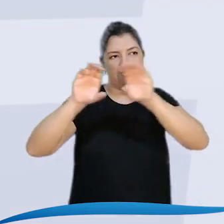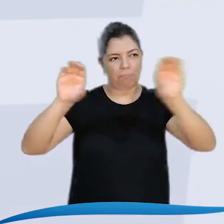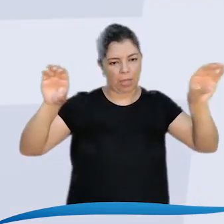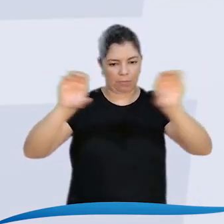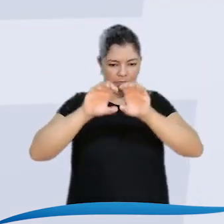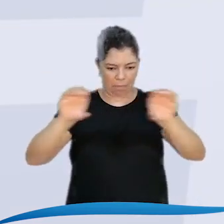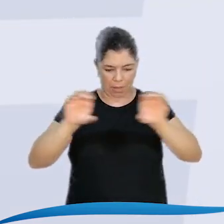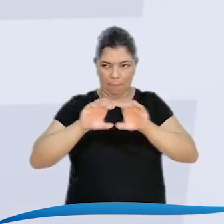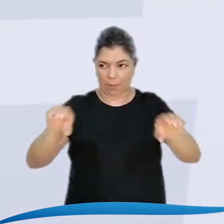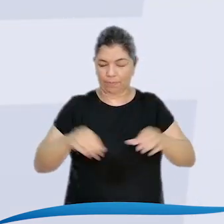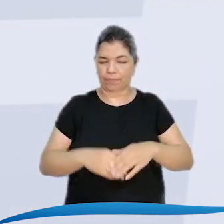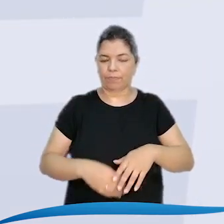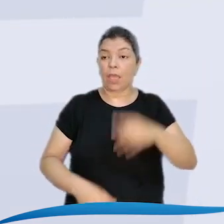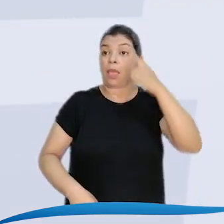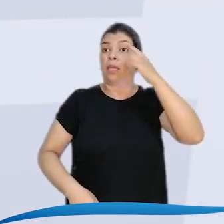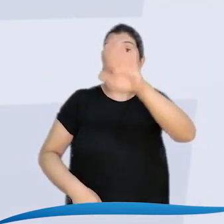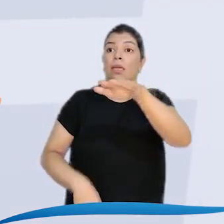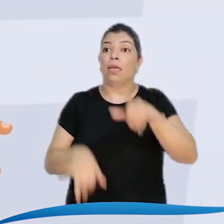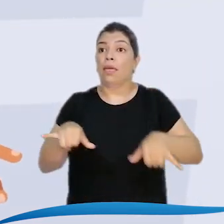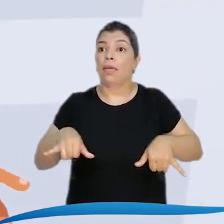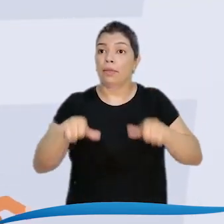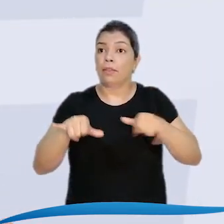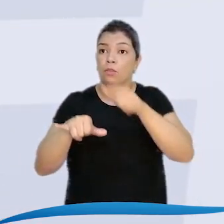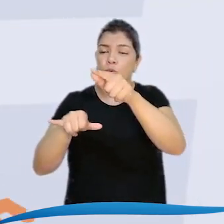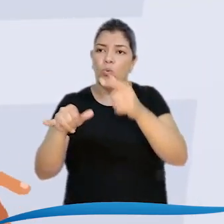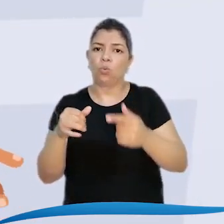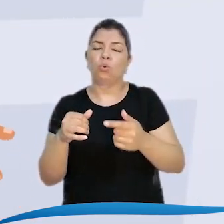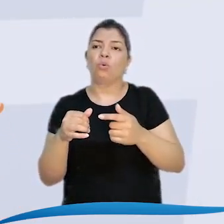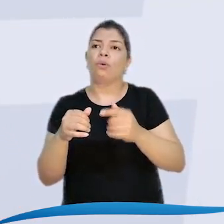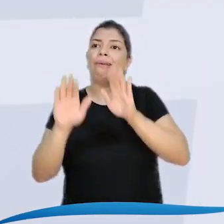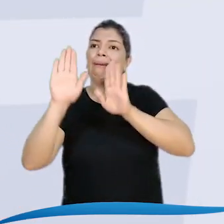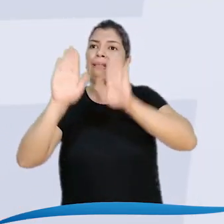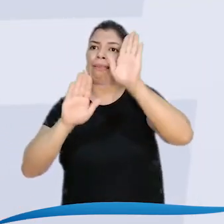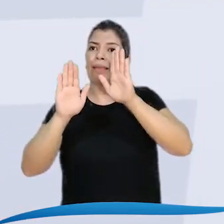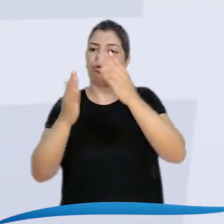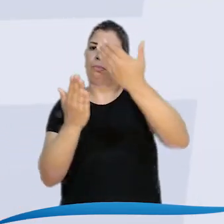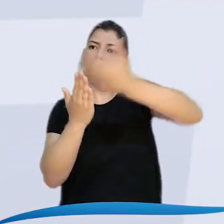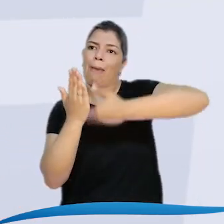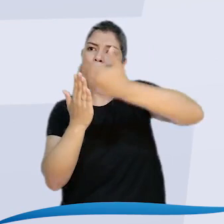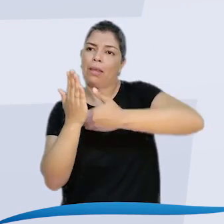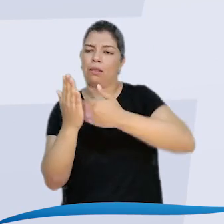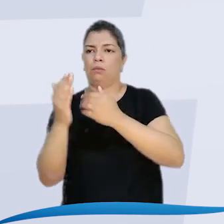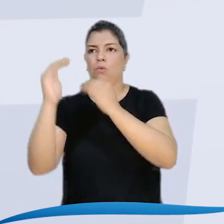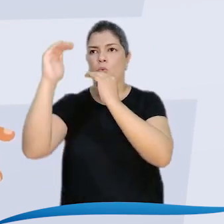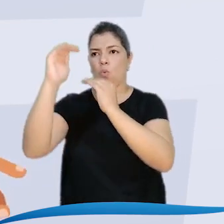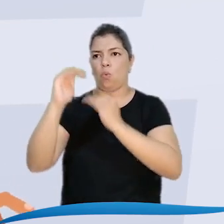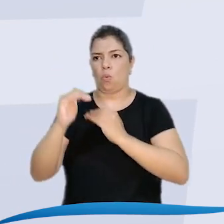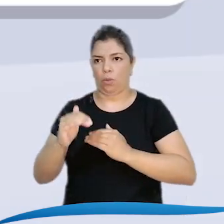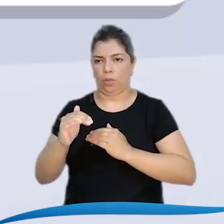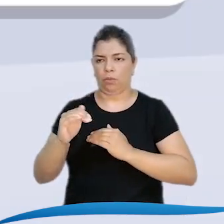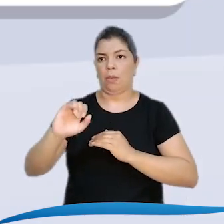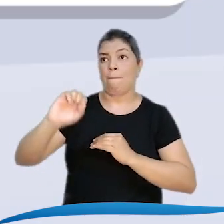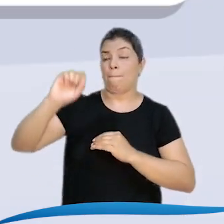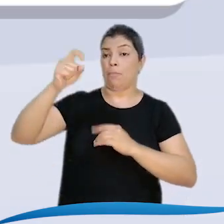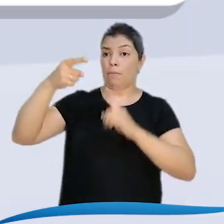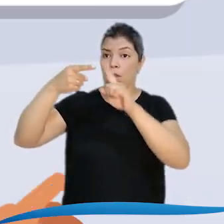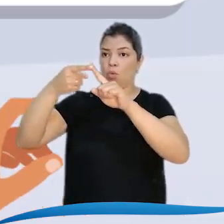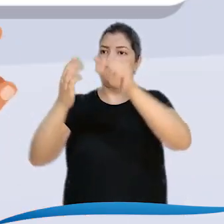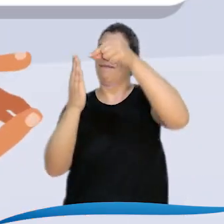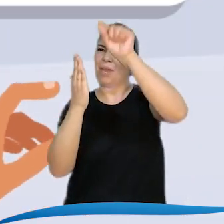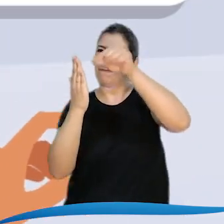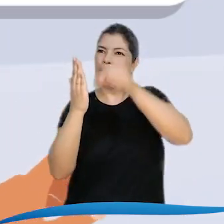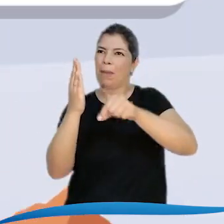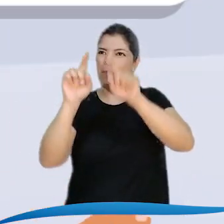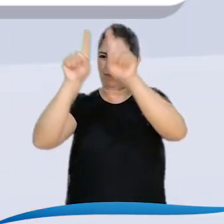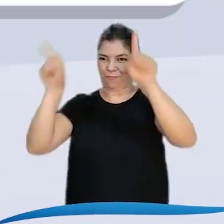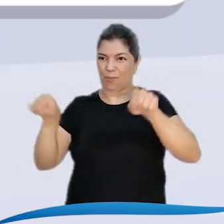candidato. Equidad. Por favor, organiza en paquetes los documentos por candidatos en el siguiente orden. Primero, el